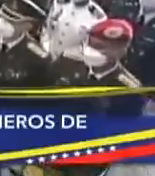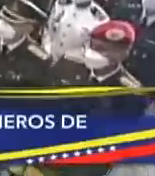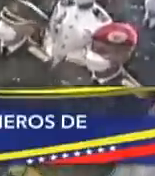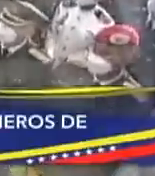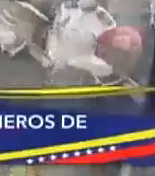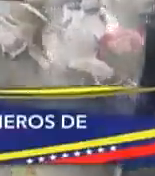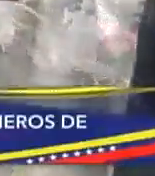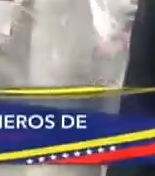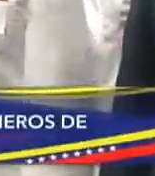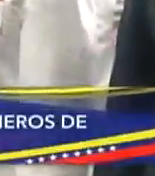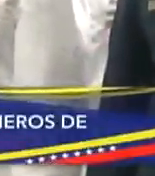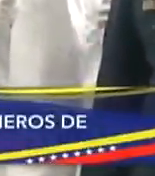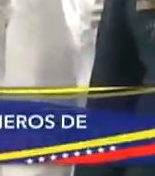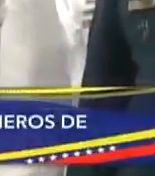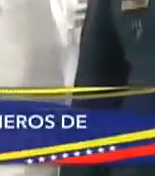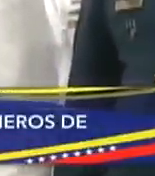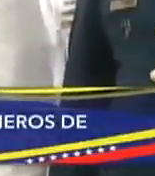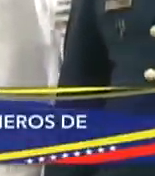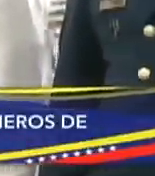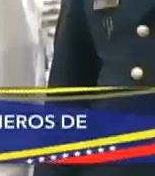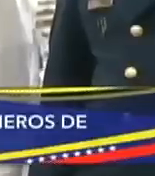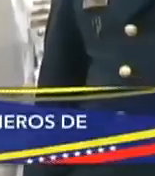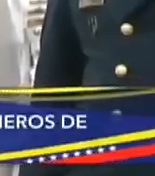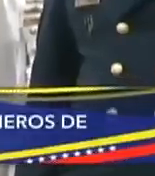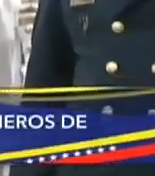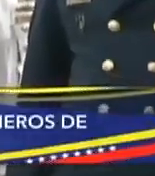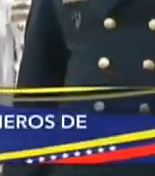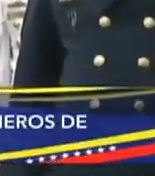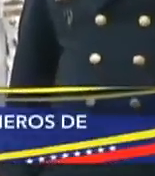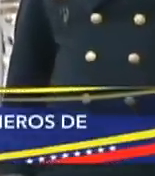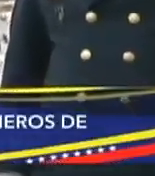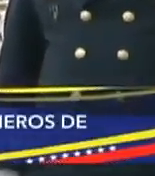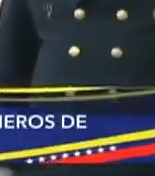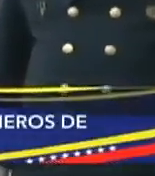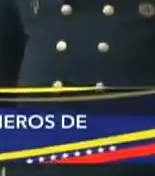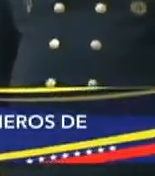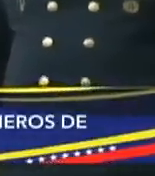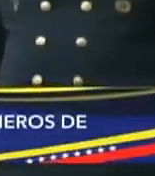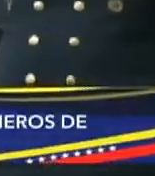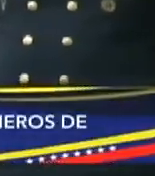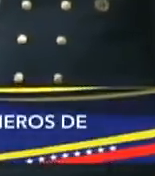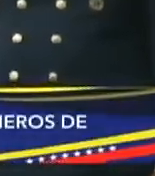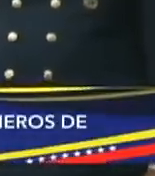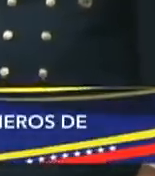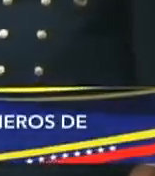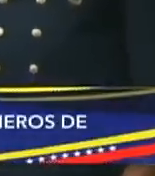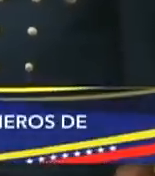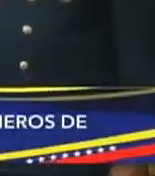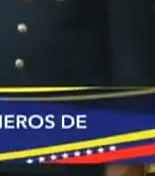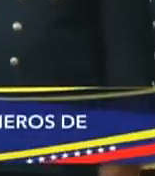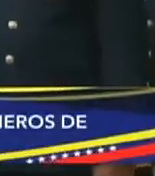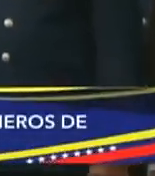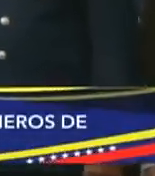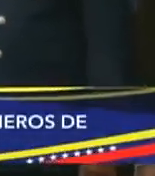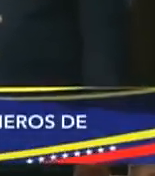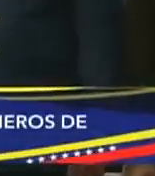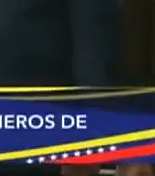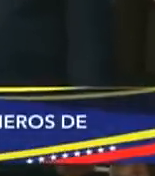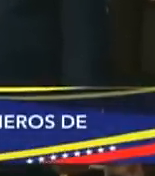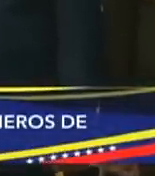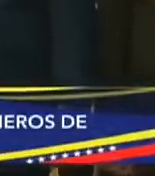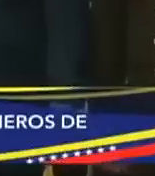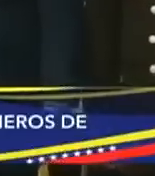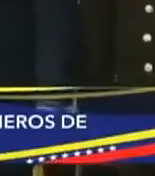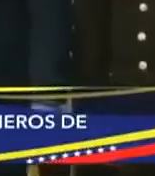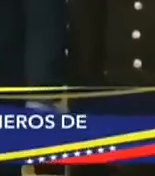promoción para un total de 219 ascensos. Acá, donde reposan los restos